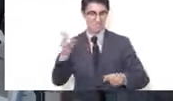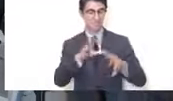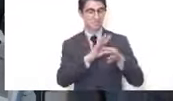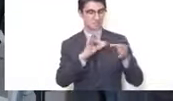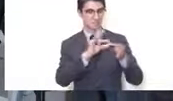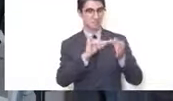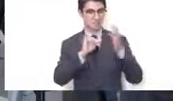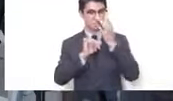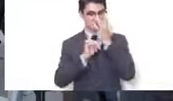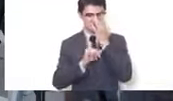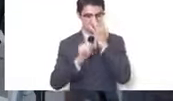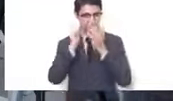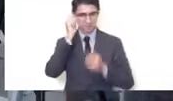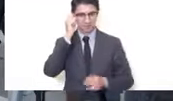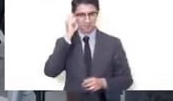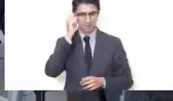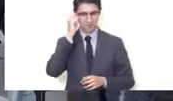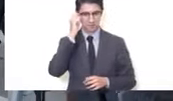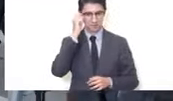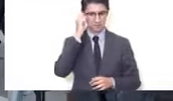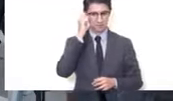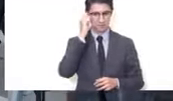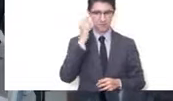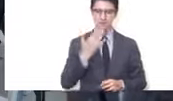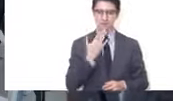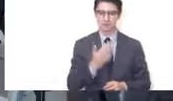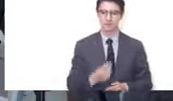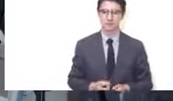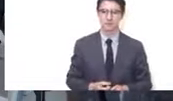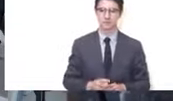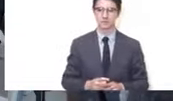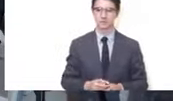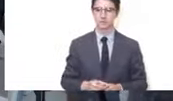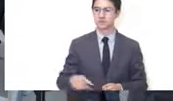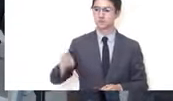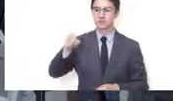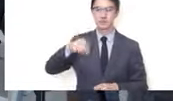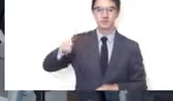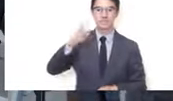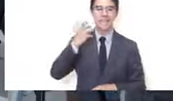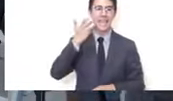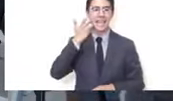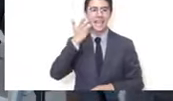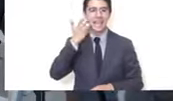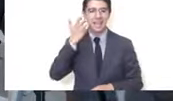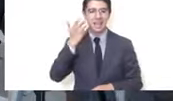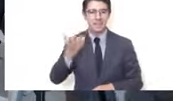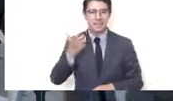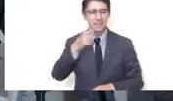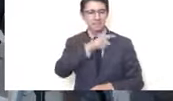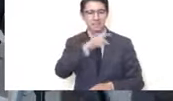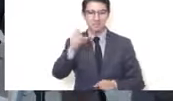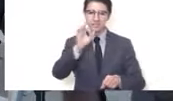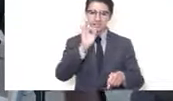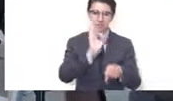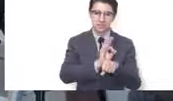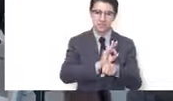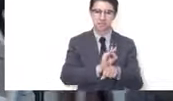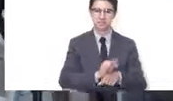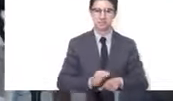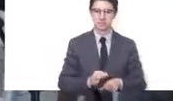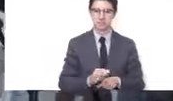iba directamente con toda la fuerza operativa del Estado a la prevención que ese es el tema creo más importante para las